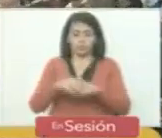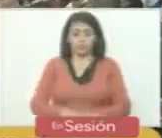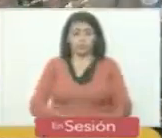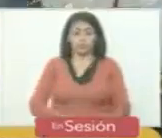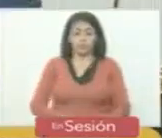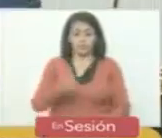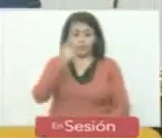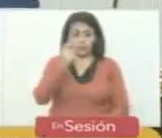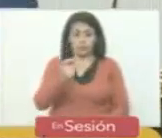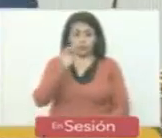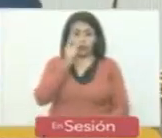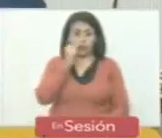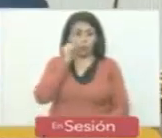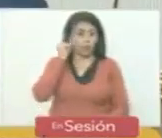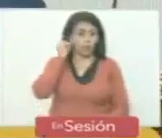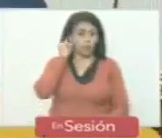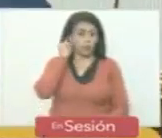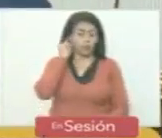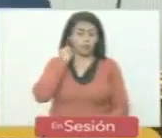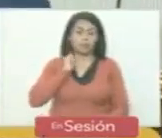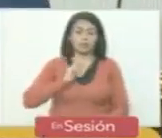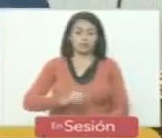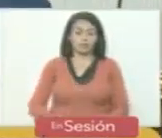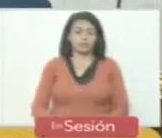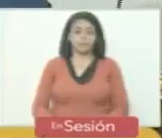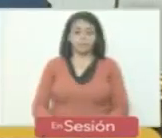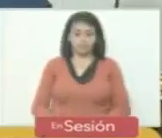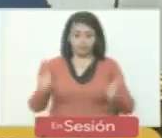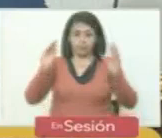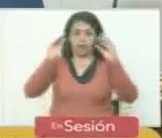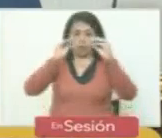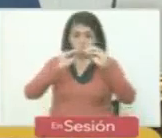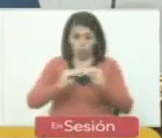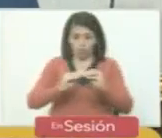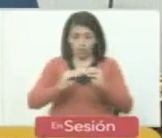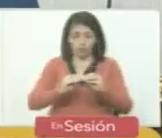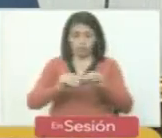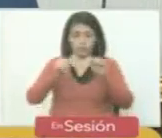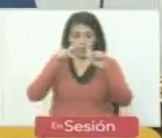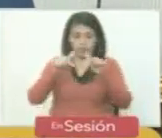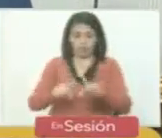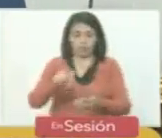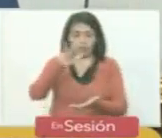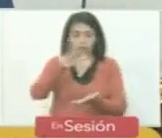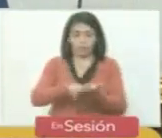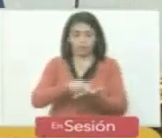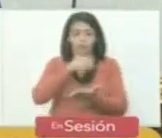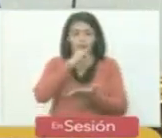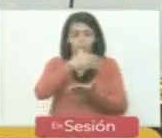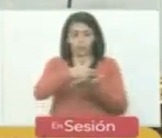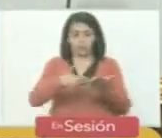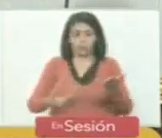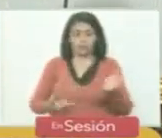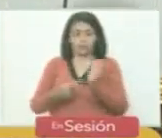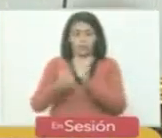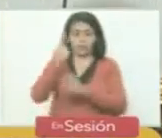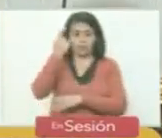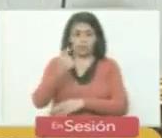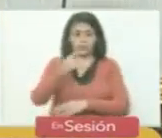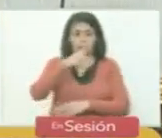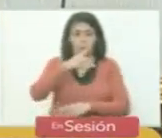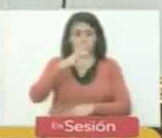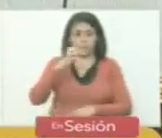honorables diputadas y los honorables diputados que estén de acuerdo con aprobar el documento presentado por el diputado